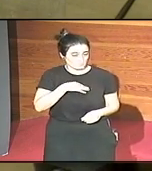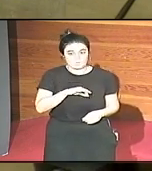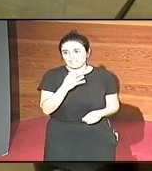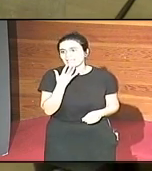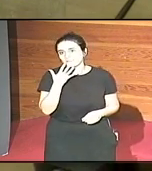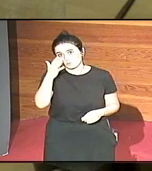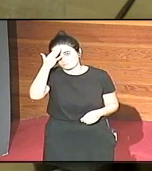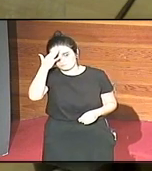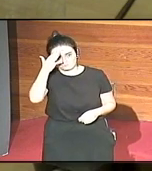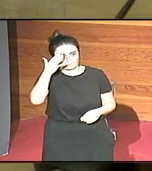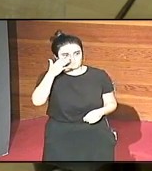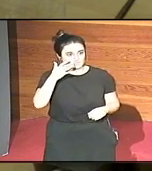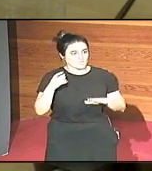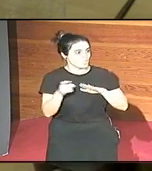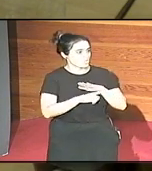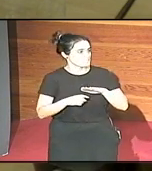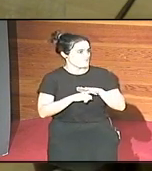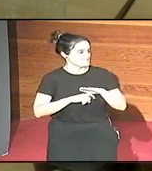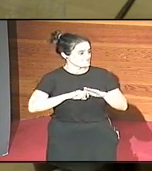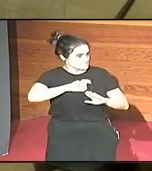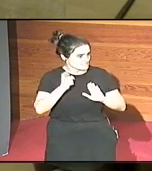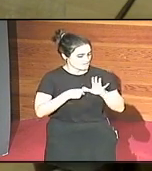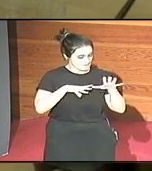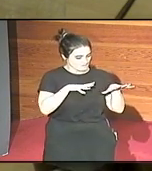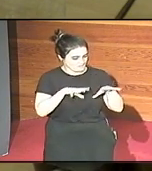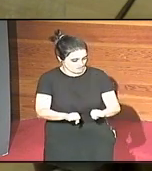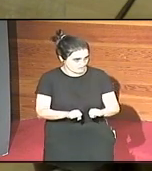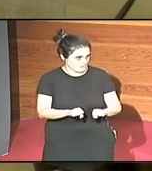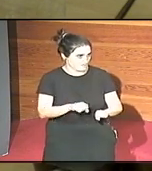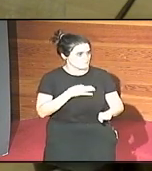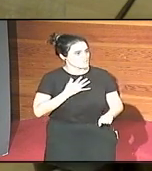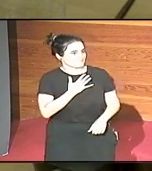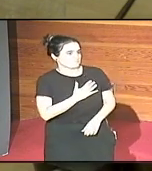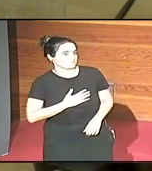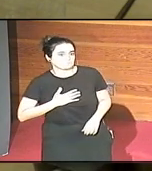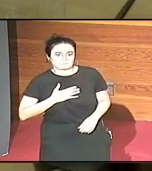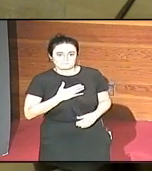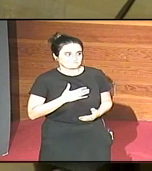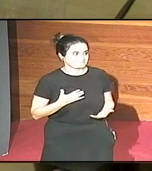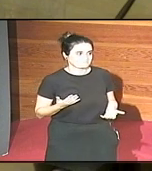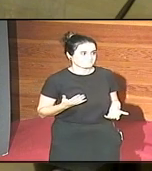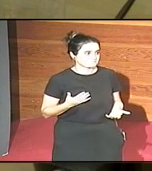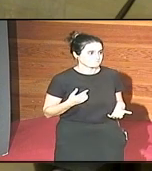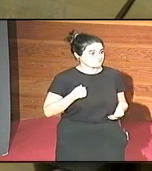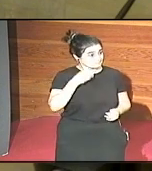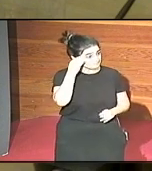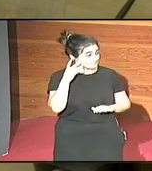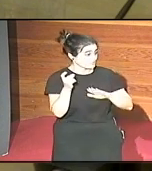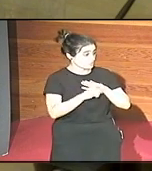la totalidad del Donbass se considerarían satisfechos. La totalidad del Donbass